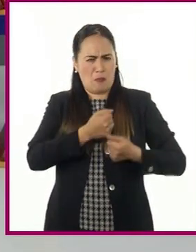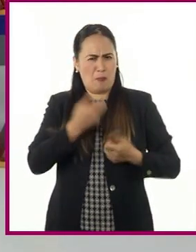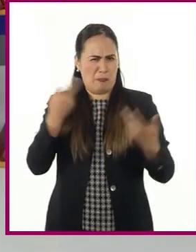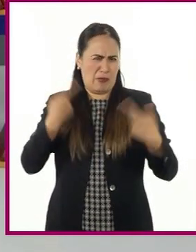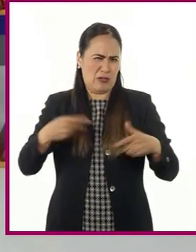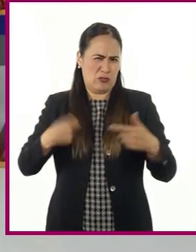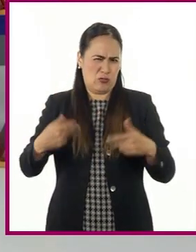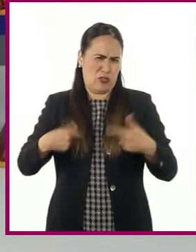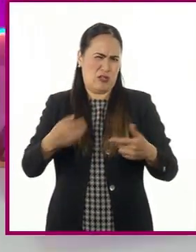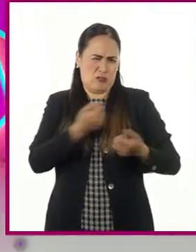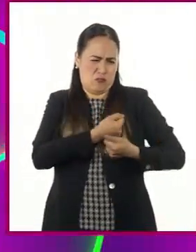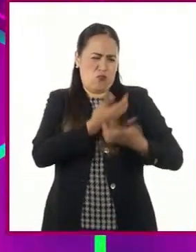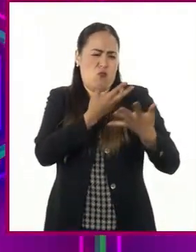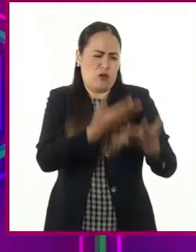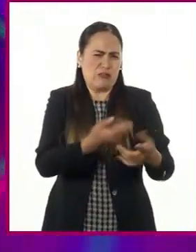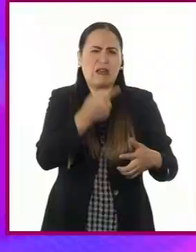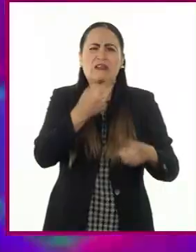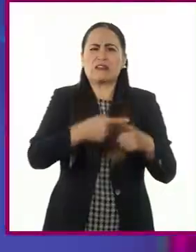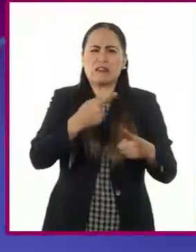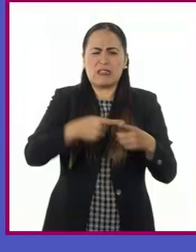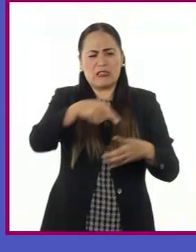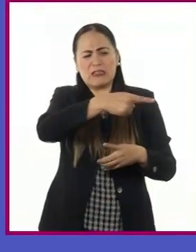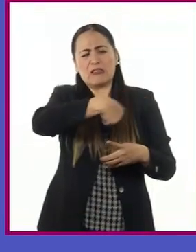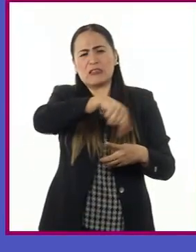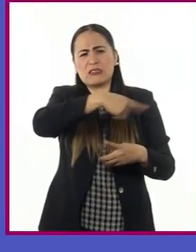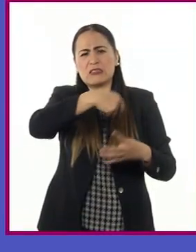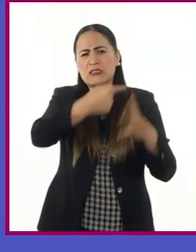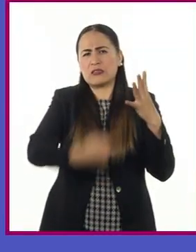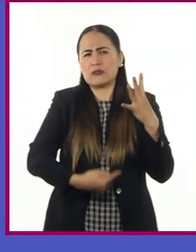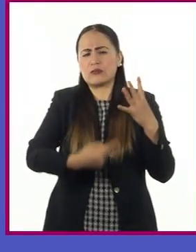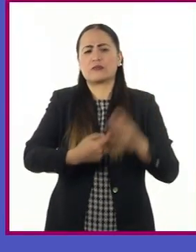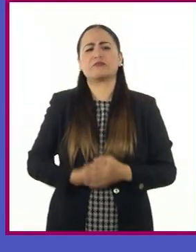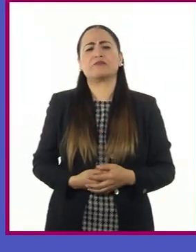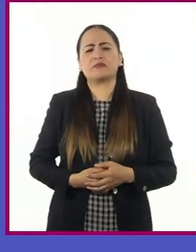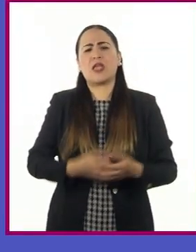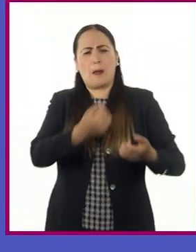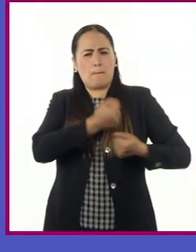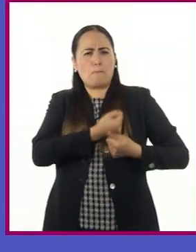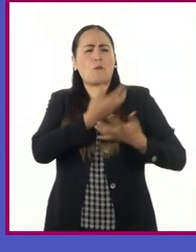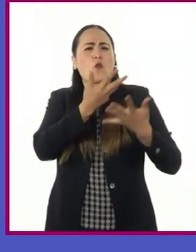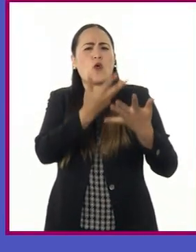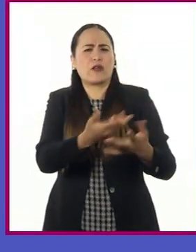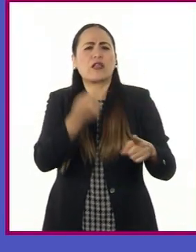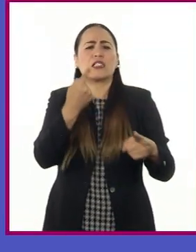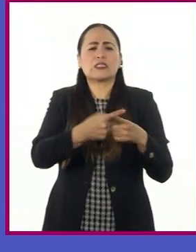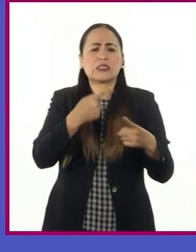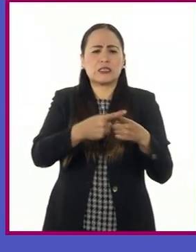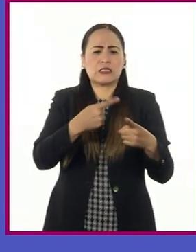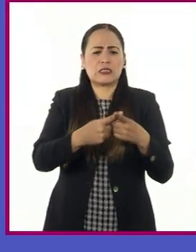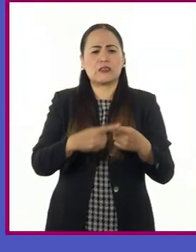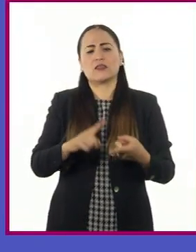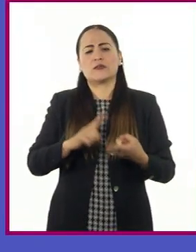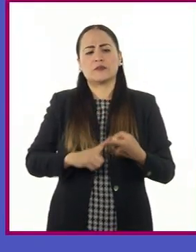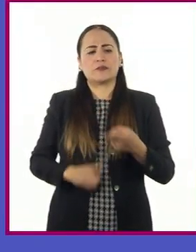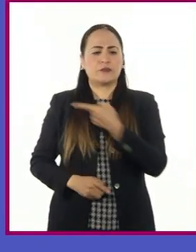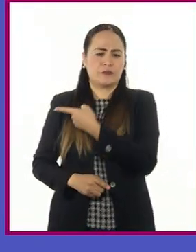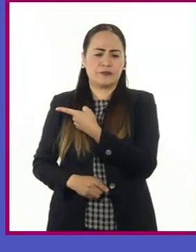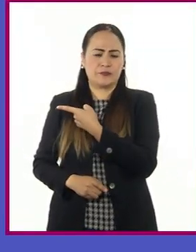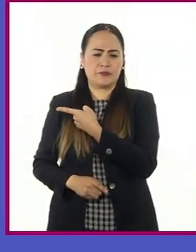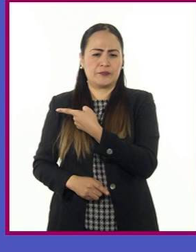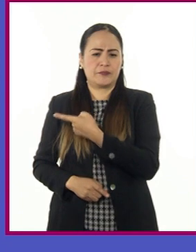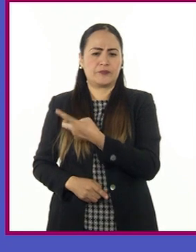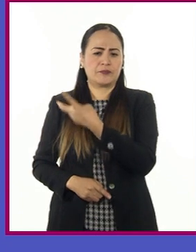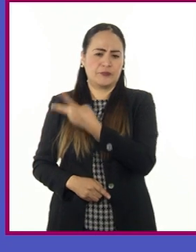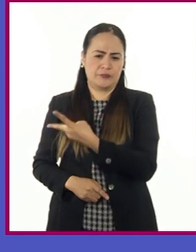corriente literaria, profesora? Claro, consideramos poetas barrocos, autores como Luis de